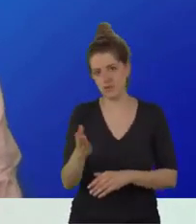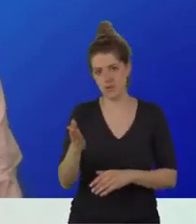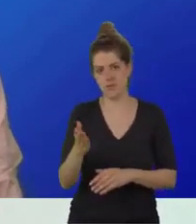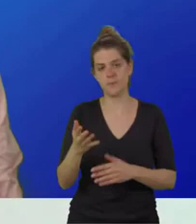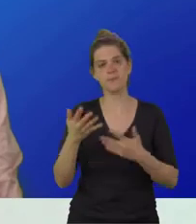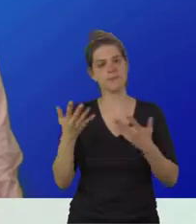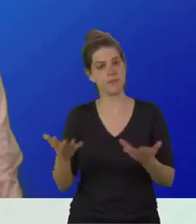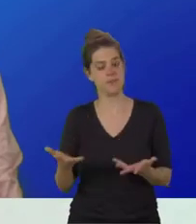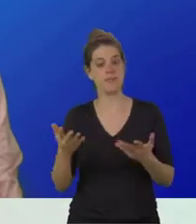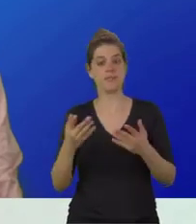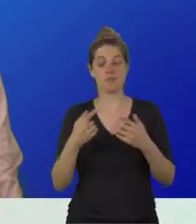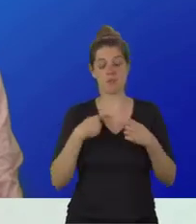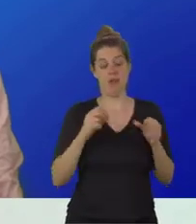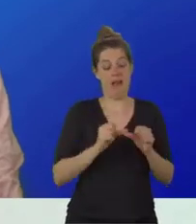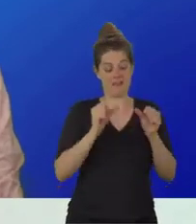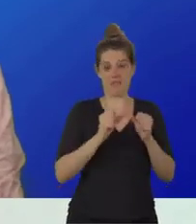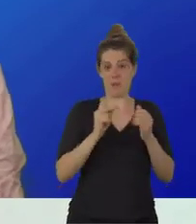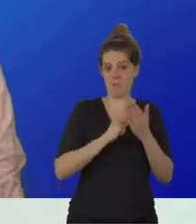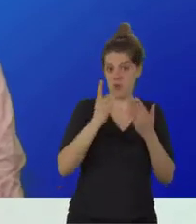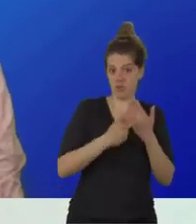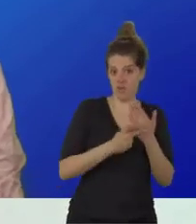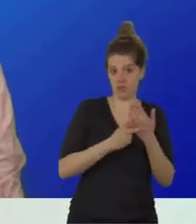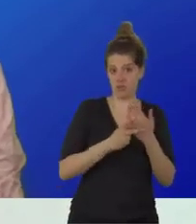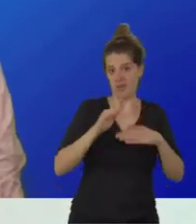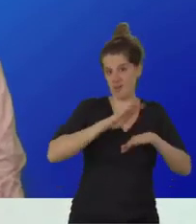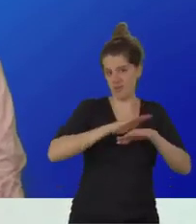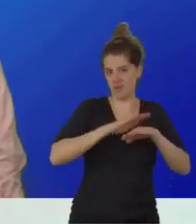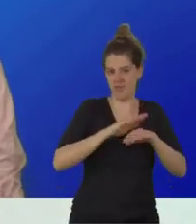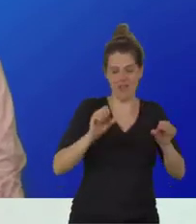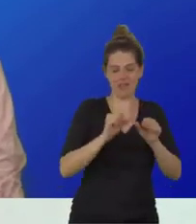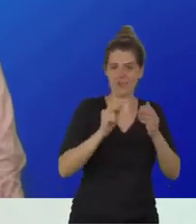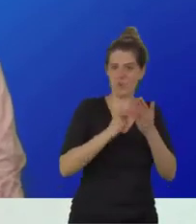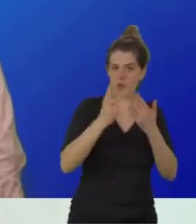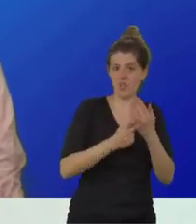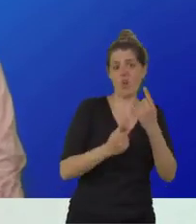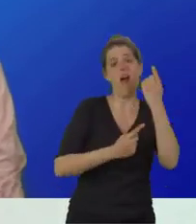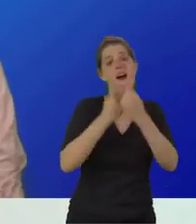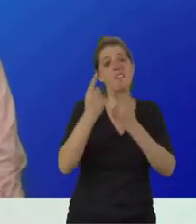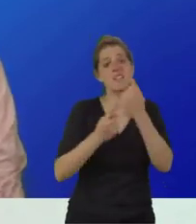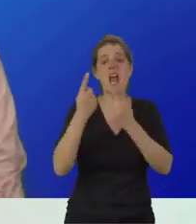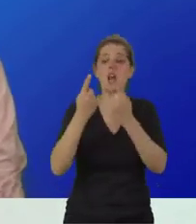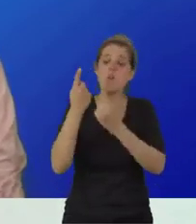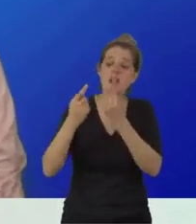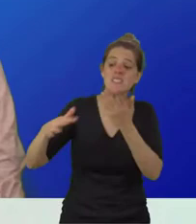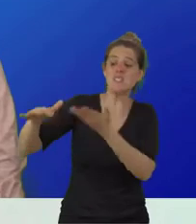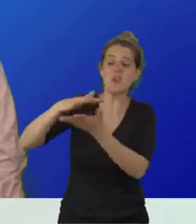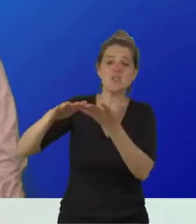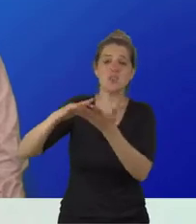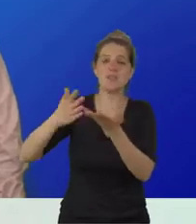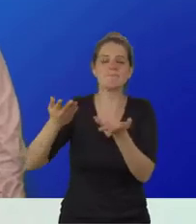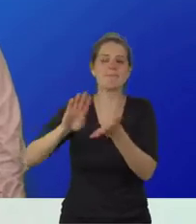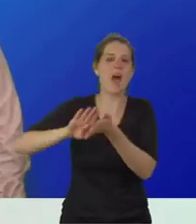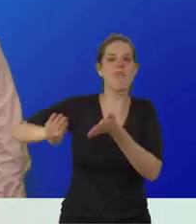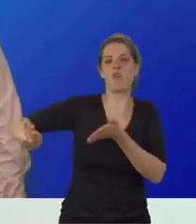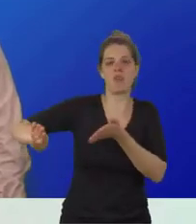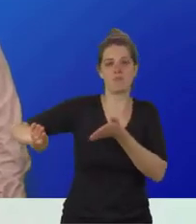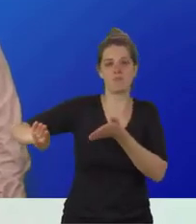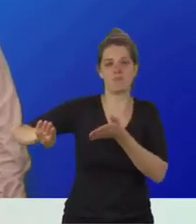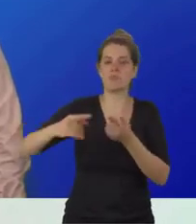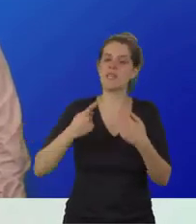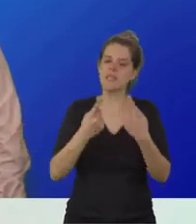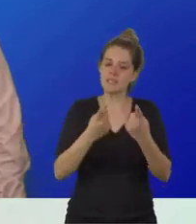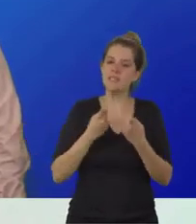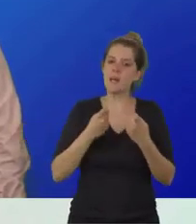gestión y desde la implementación de proyectos muchas veces hay escenarios que nos quedan por fuera y que tenemos que tener